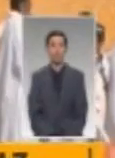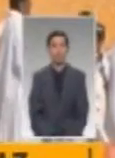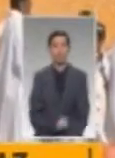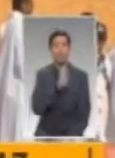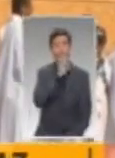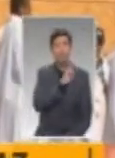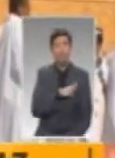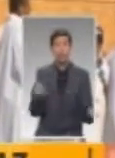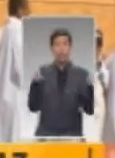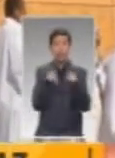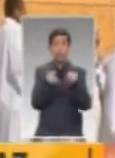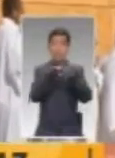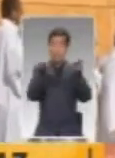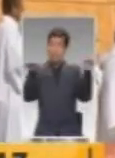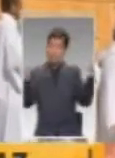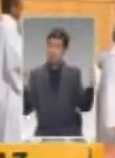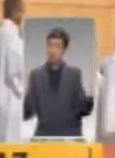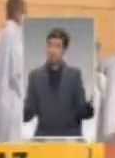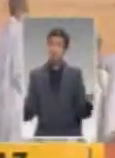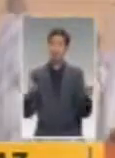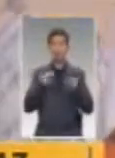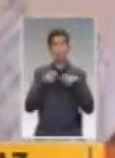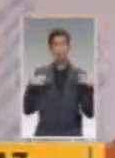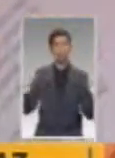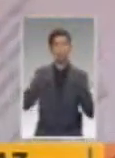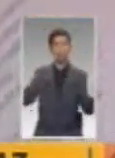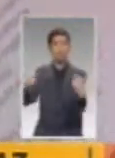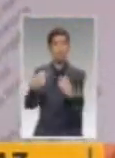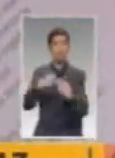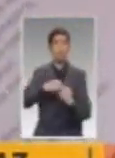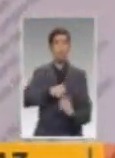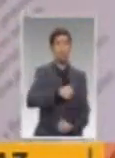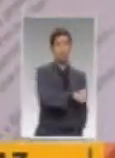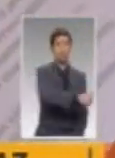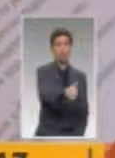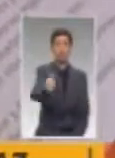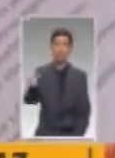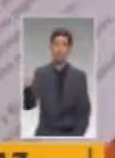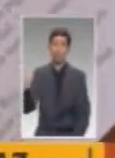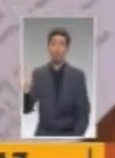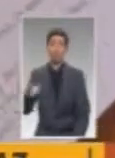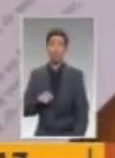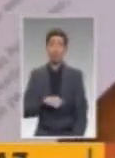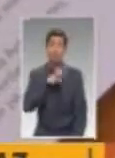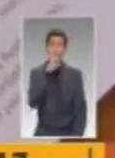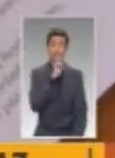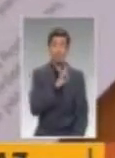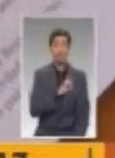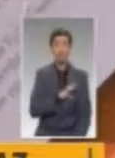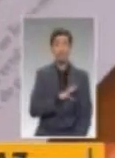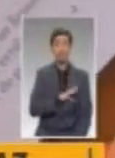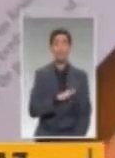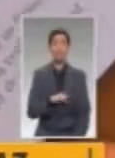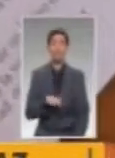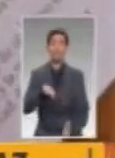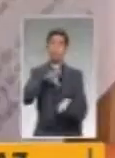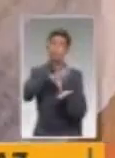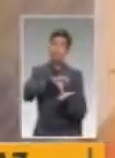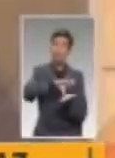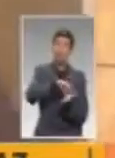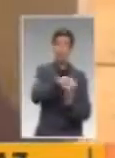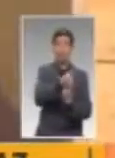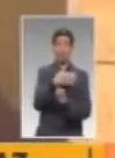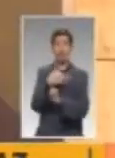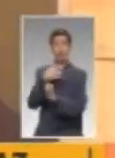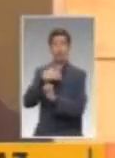se ha armado para que se ha levantado para esta misa que va a presidir en algunos minutos más el Papa Francisco. Estamos nosotros acá en el estudio con el